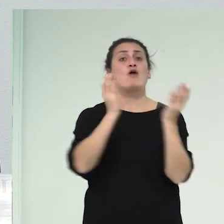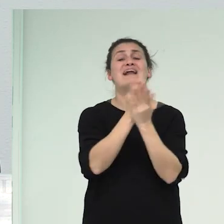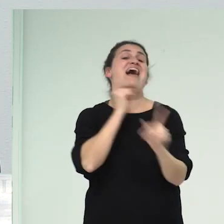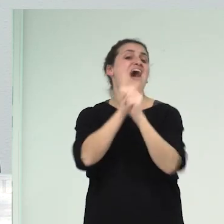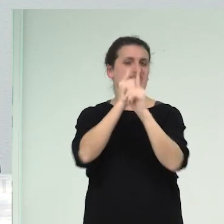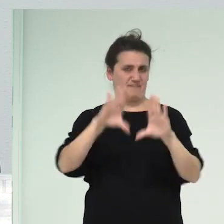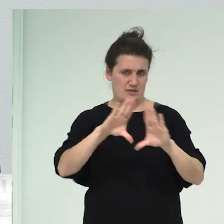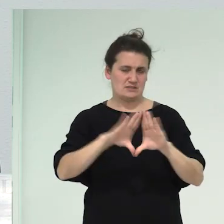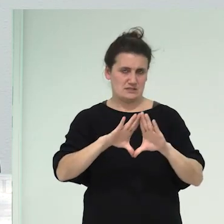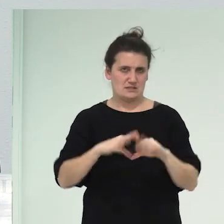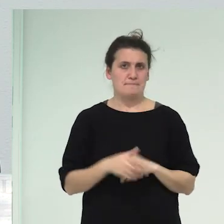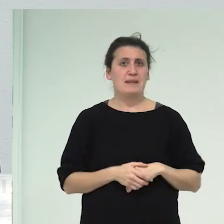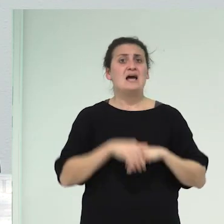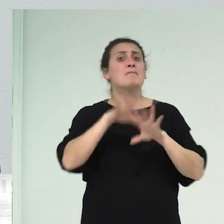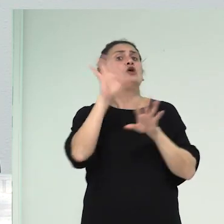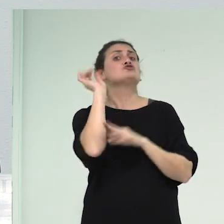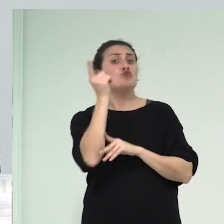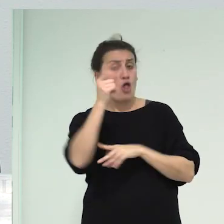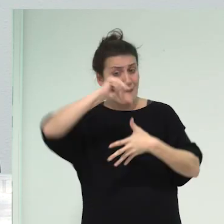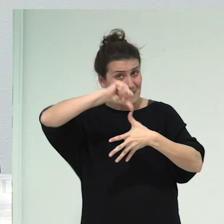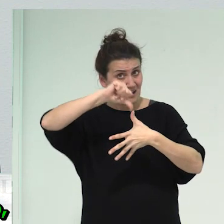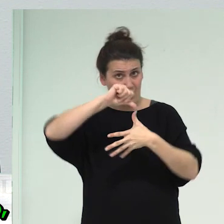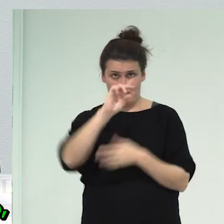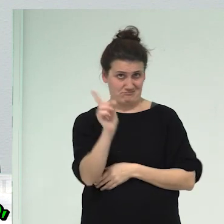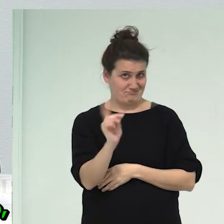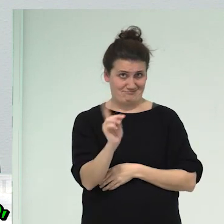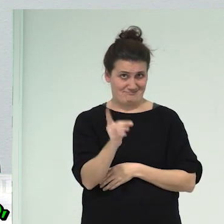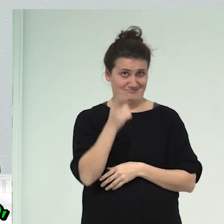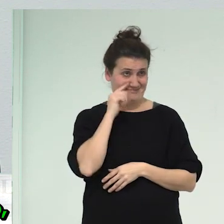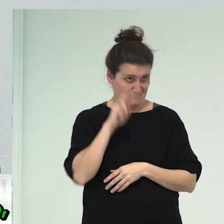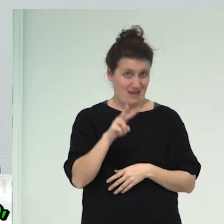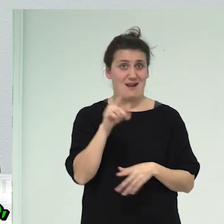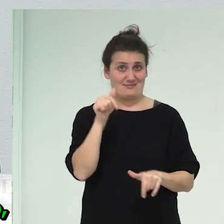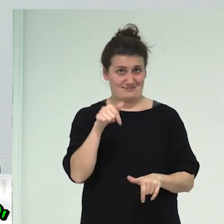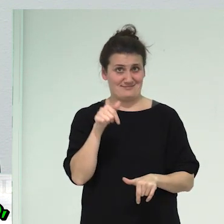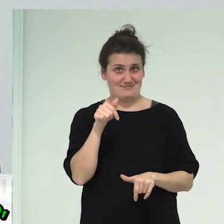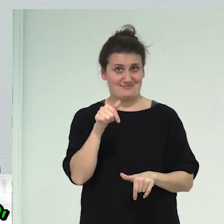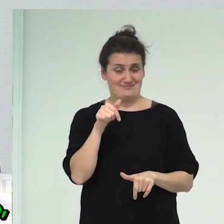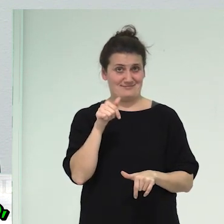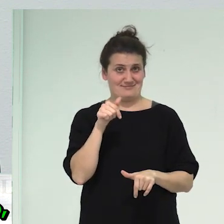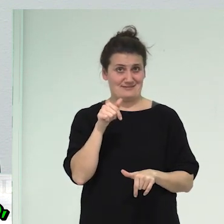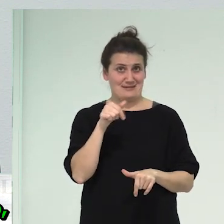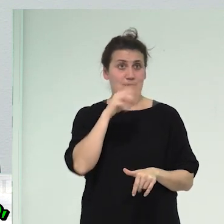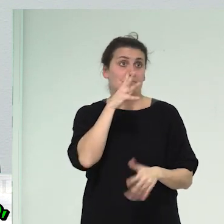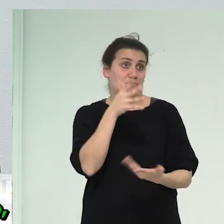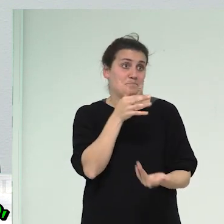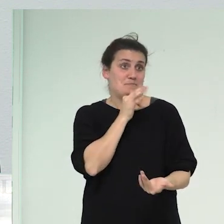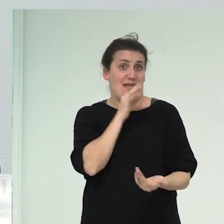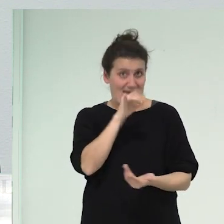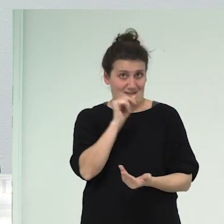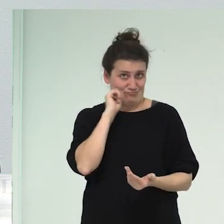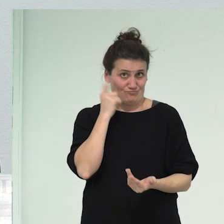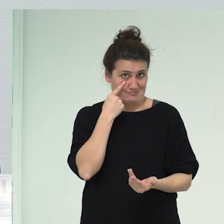antifeministas. Pero vamos, eso no solamente sucede en América Latina, ¿no? Lo estamos empezando, o por lo menos lo estamos